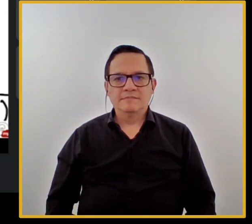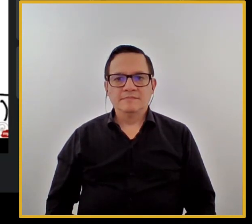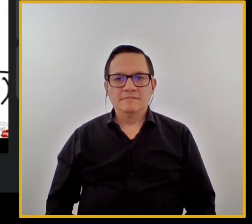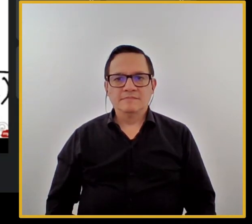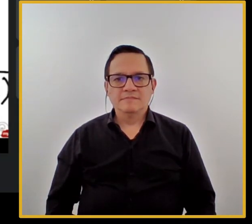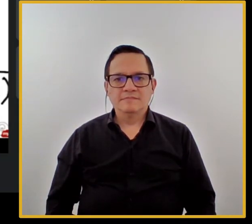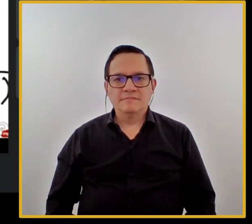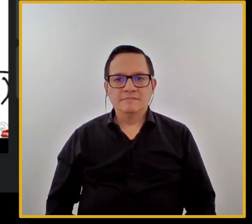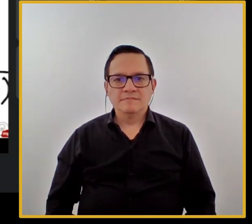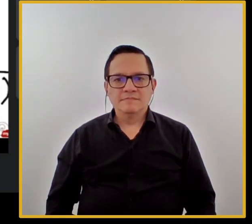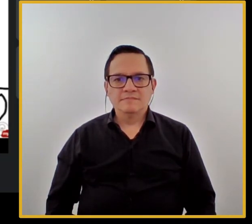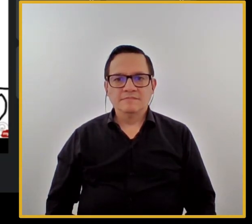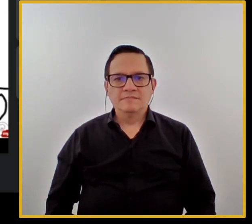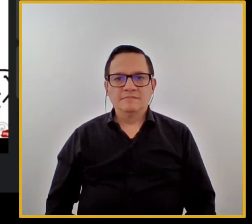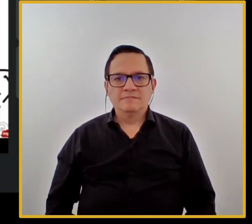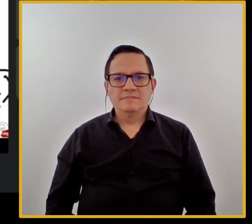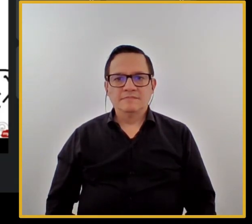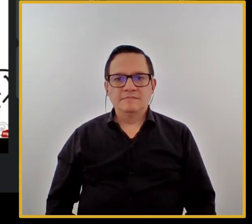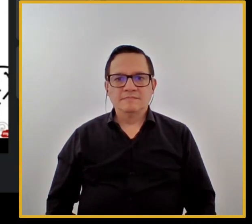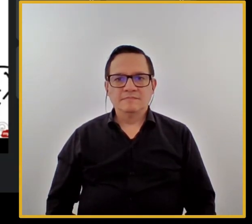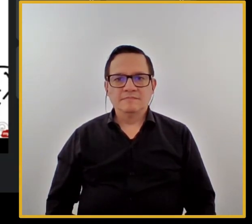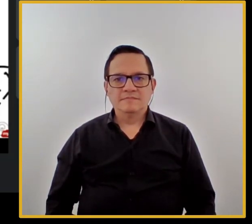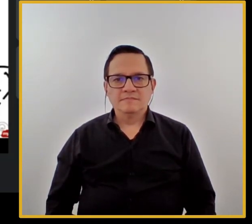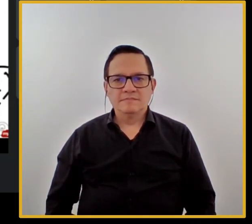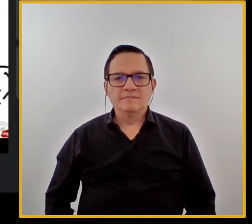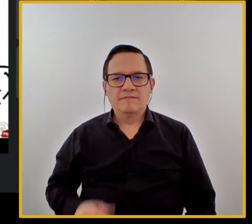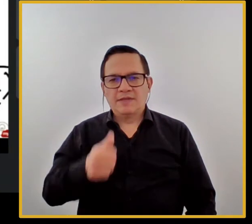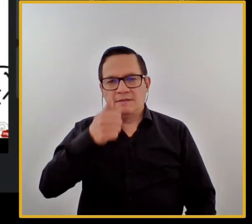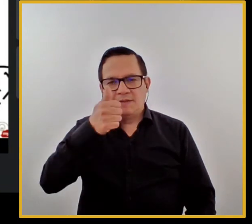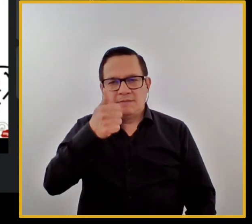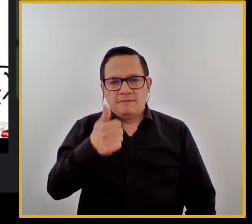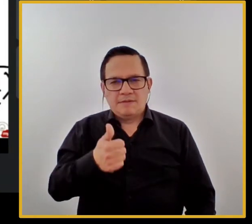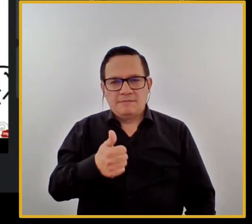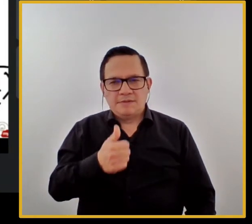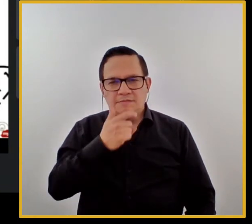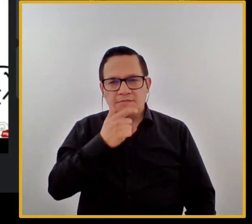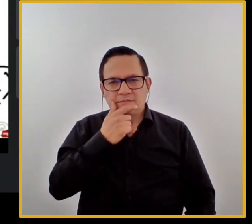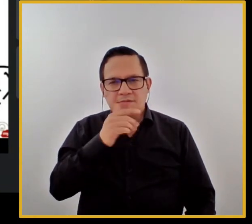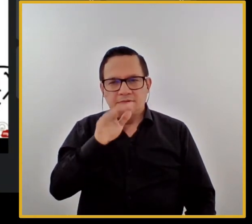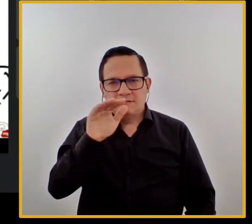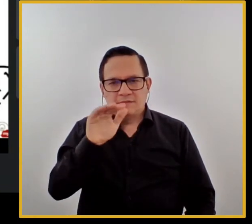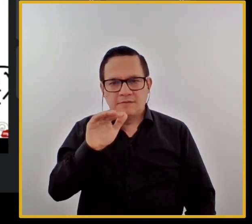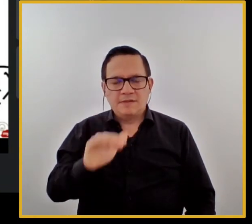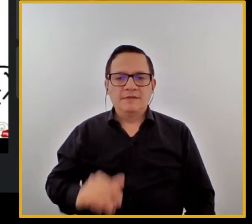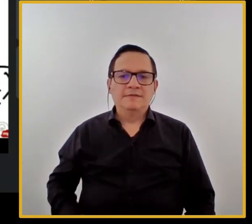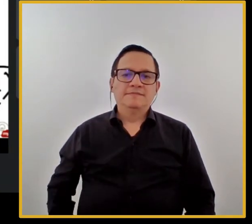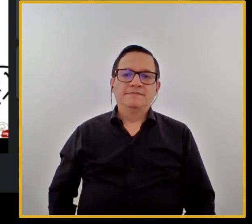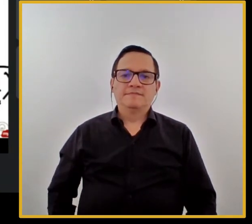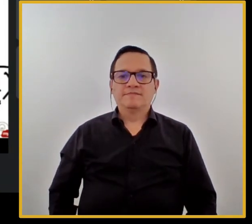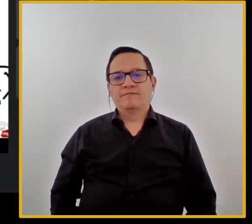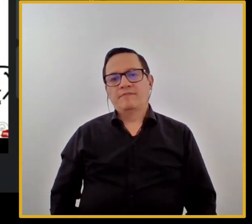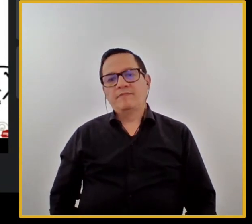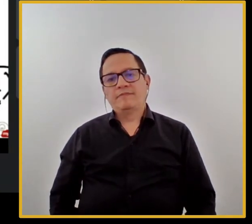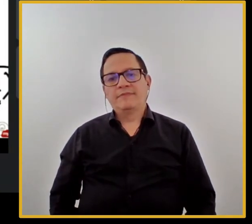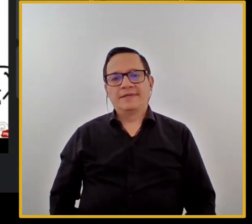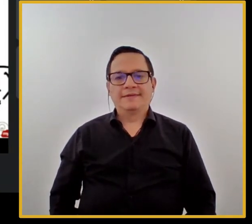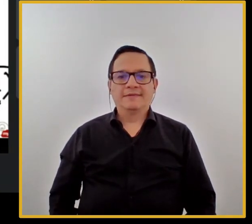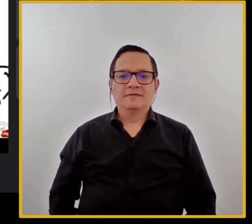sí, aquí aquí sí está bien. Menos 3 cuartos logaritmo de esto